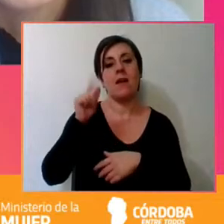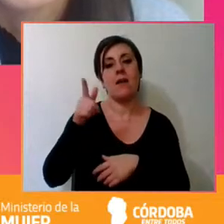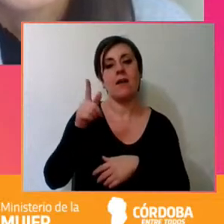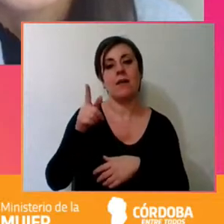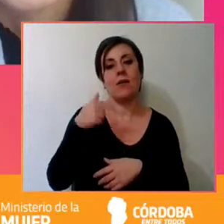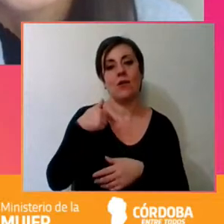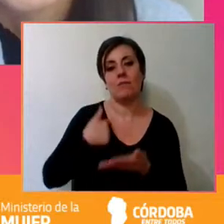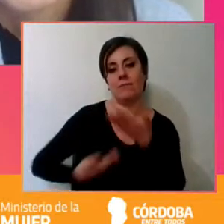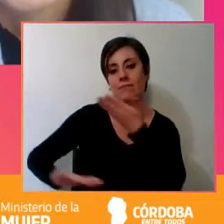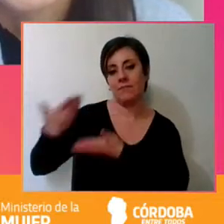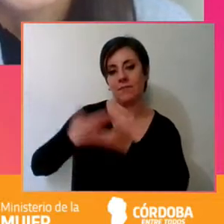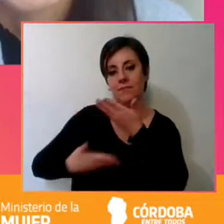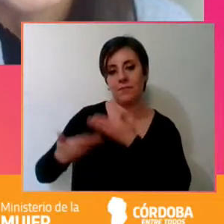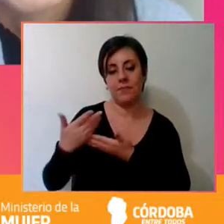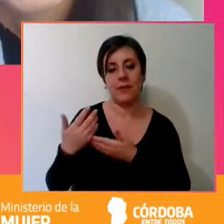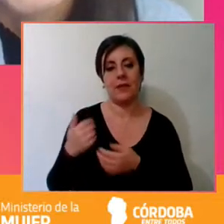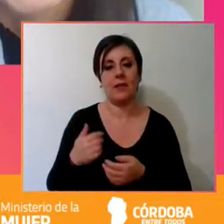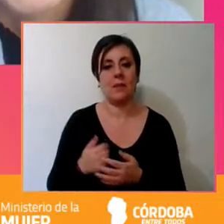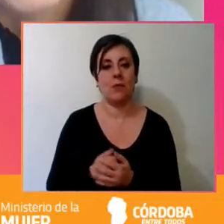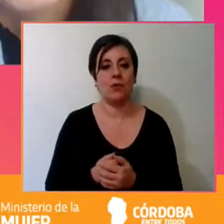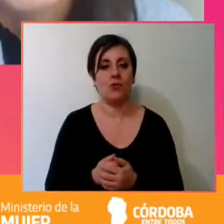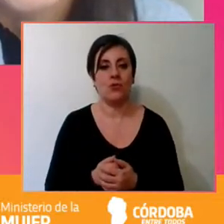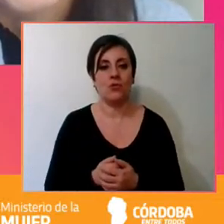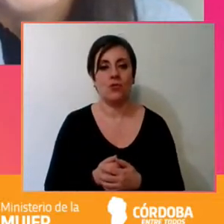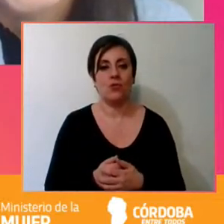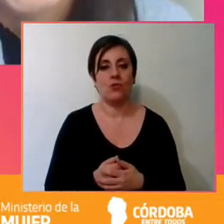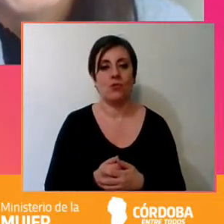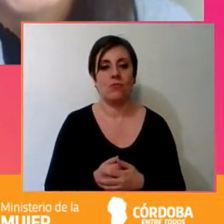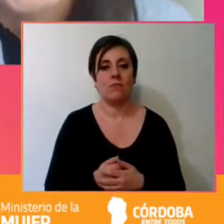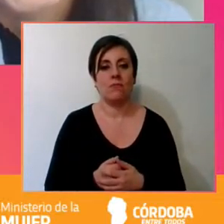compartimos en distintos